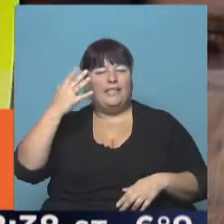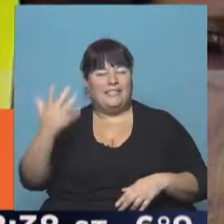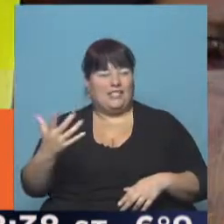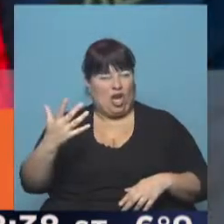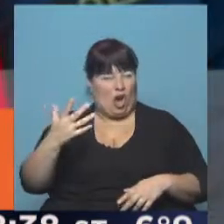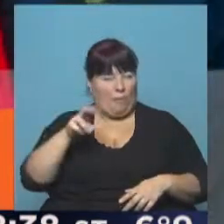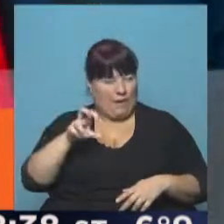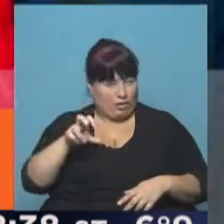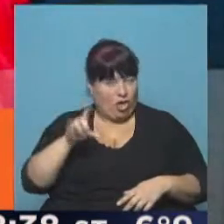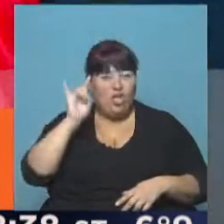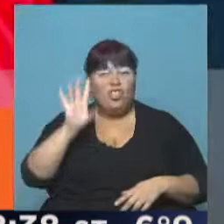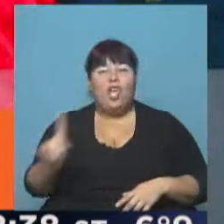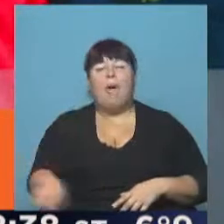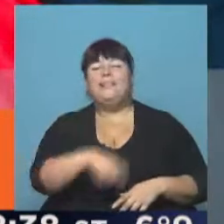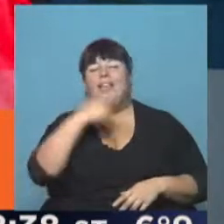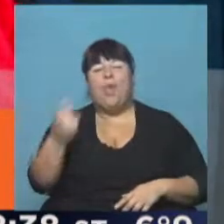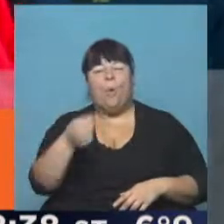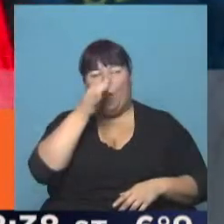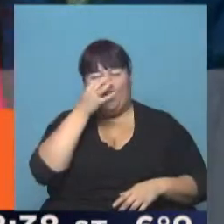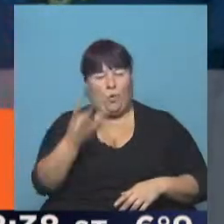52.745 y tan solo se rehabilitaron